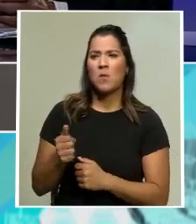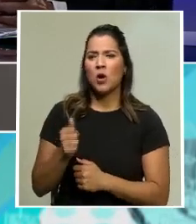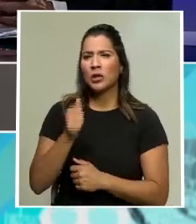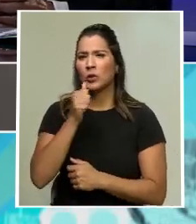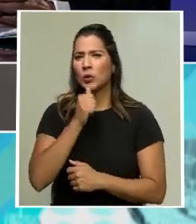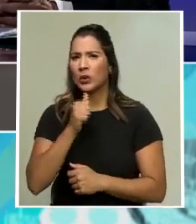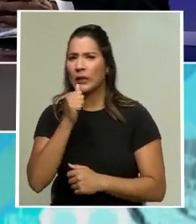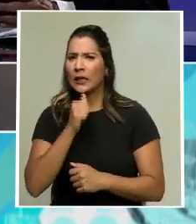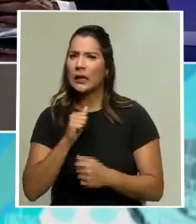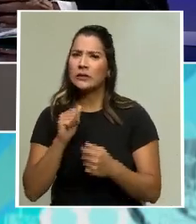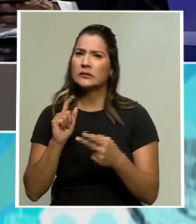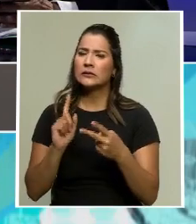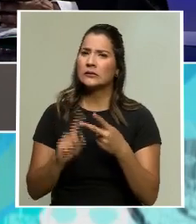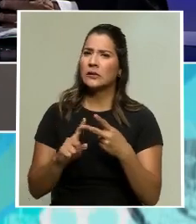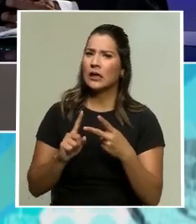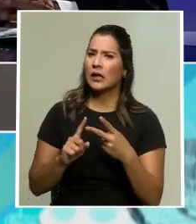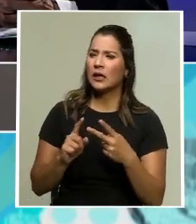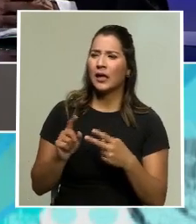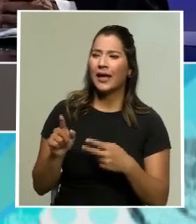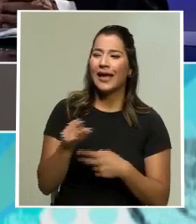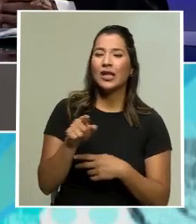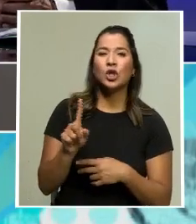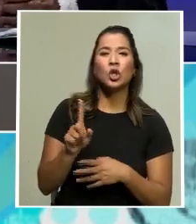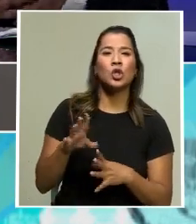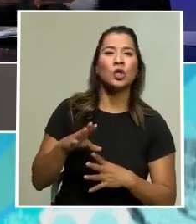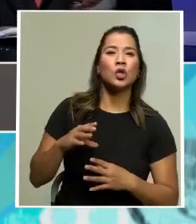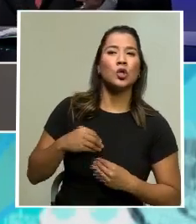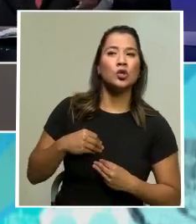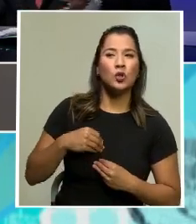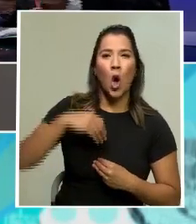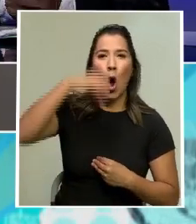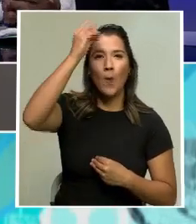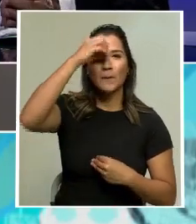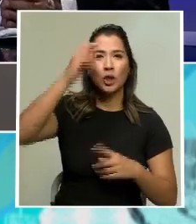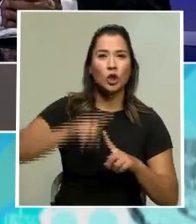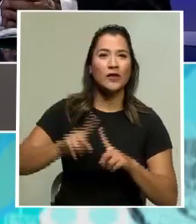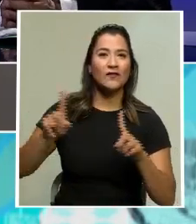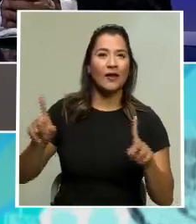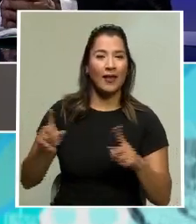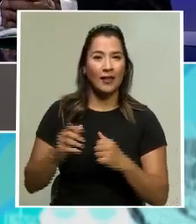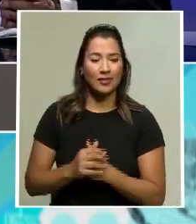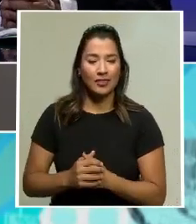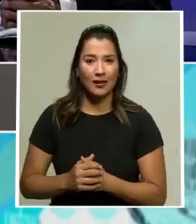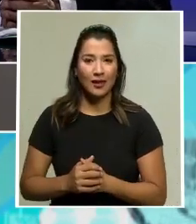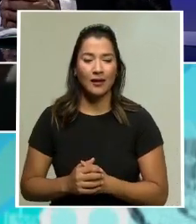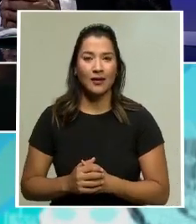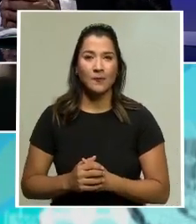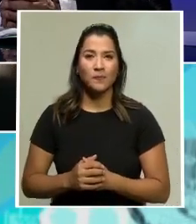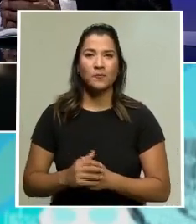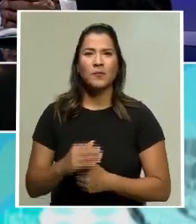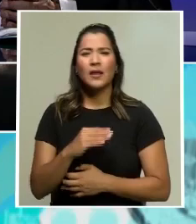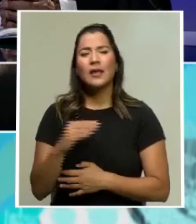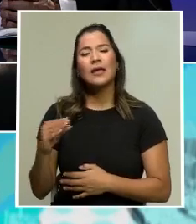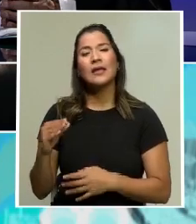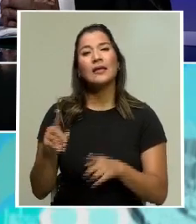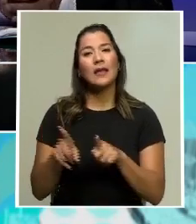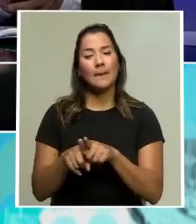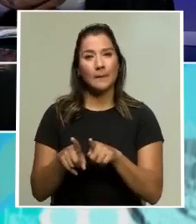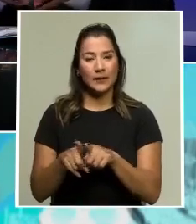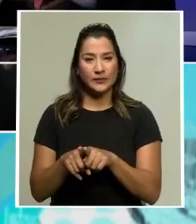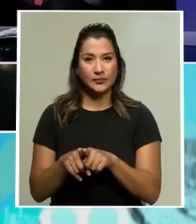tolerancia hacia una opinión diferente a la de él. Y el